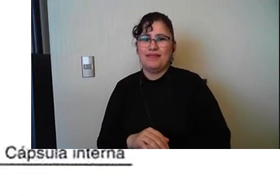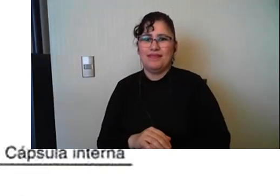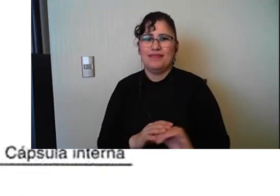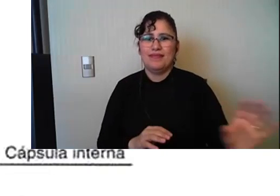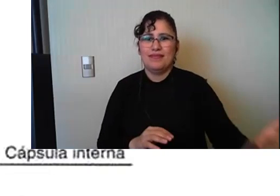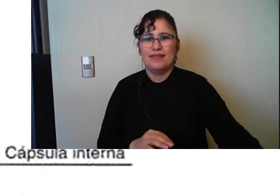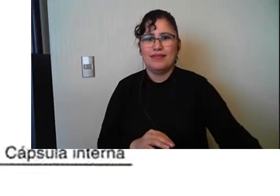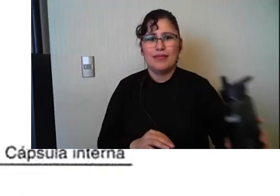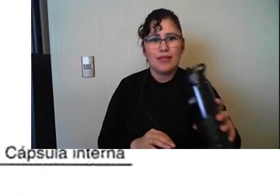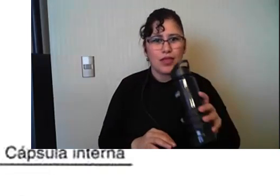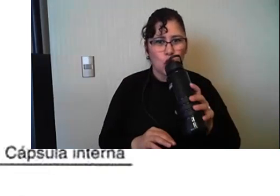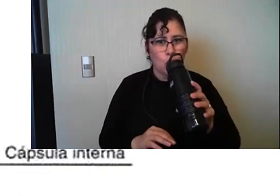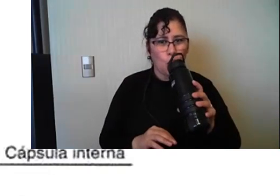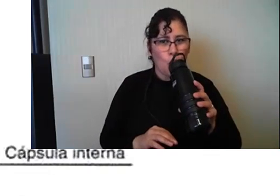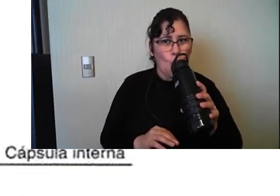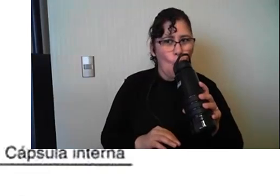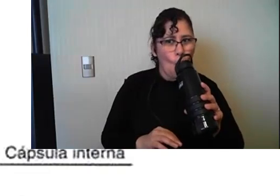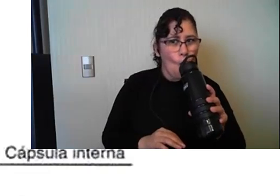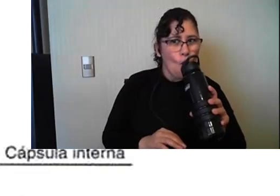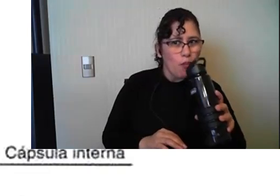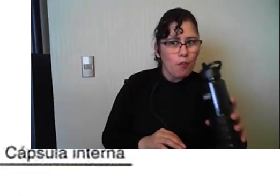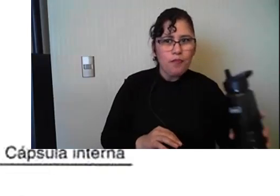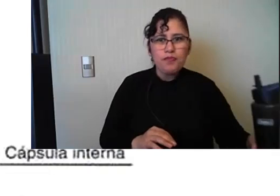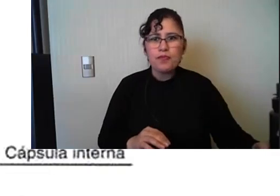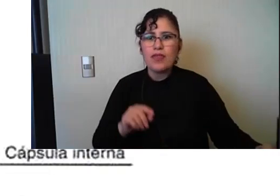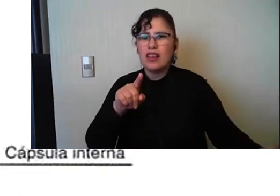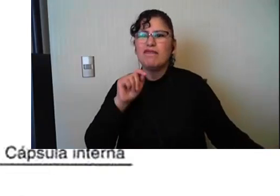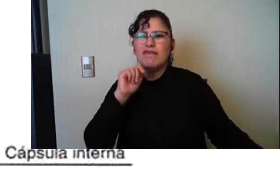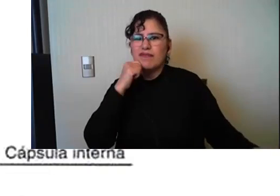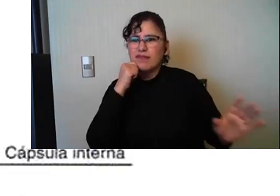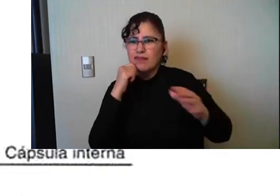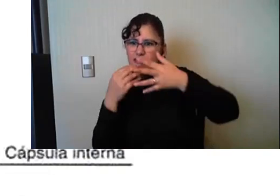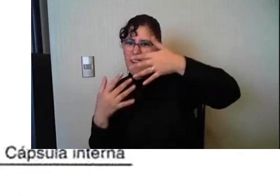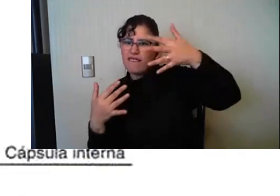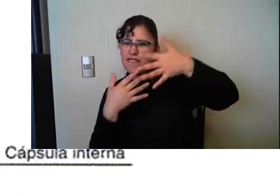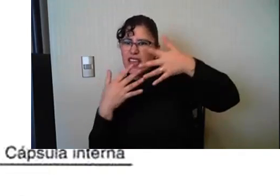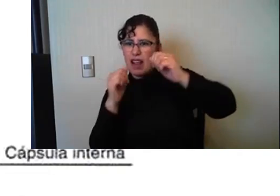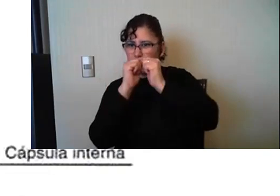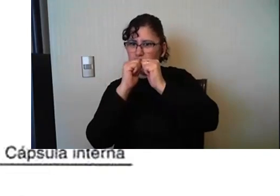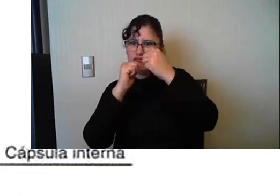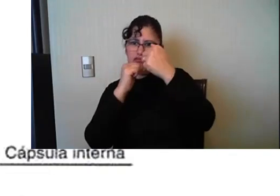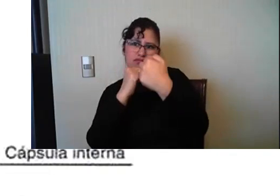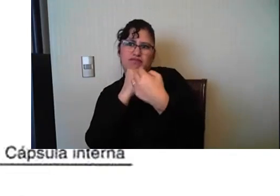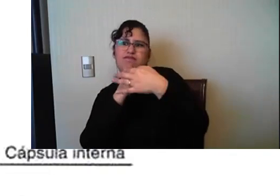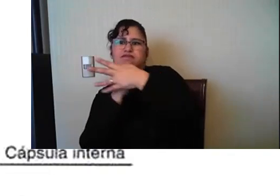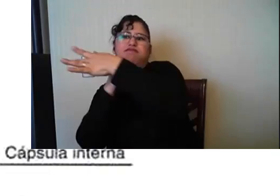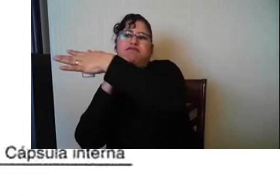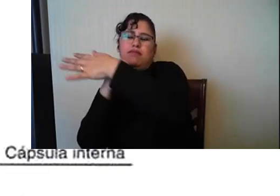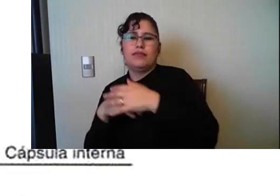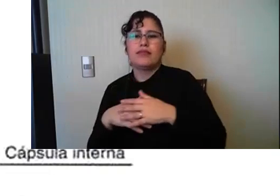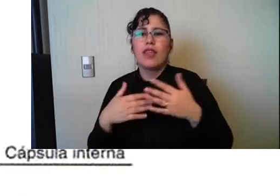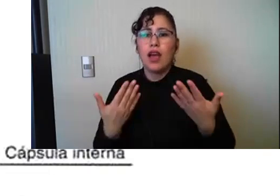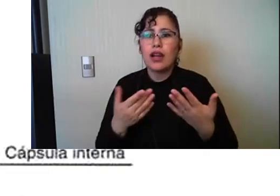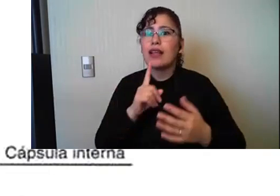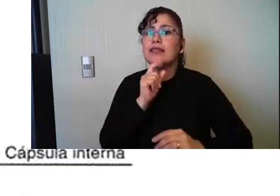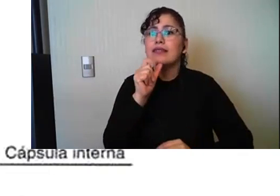Es decir, fibras que están saliendo del hemisferio. Pero después dicen radiaciones talámicas anteriores, es decir, desde el tálamo hacia la